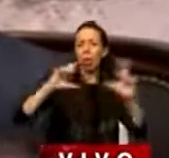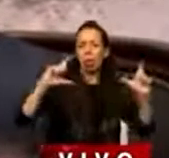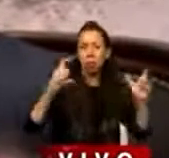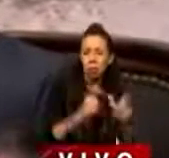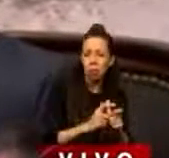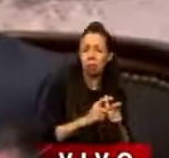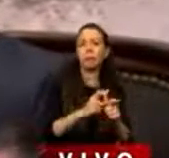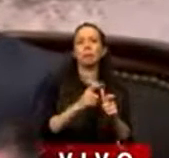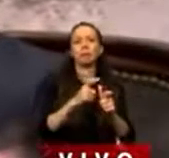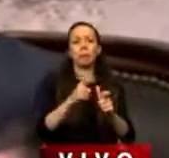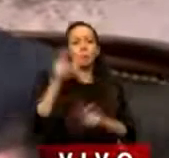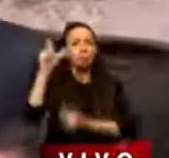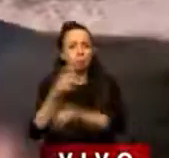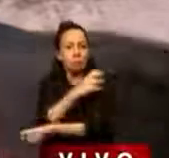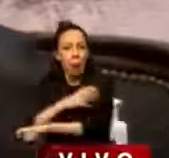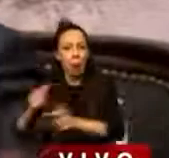indigentes.